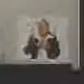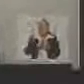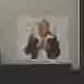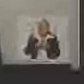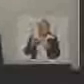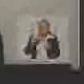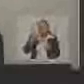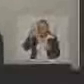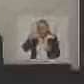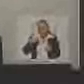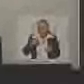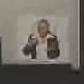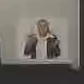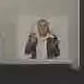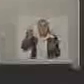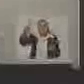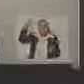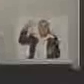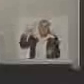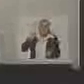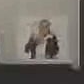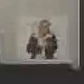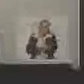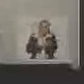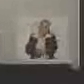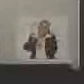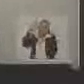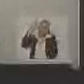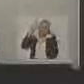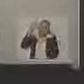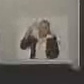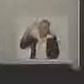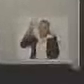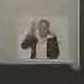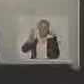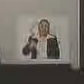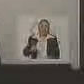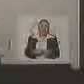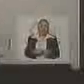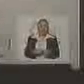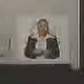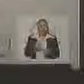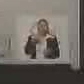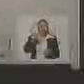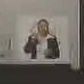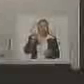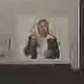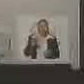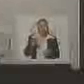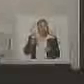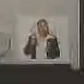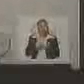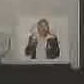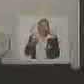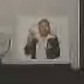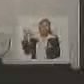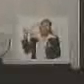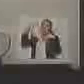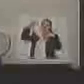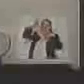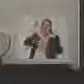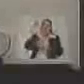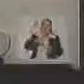en marcha por un servidor y por todo el equipo delegacional. Es por eso que será retomada y